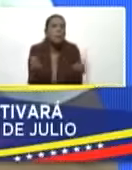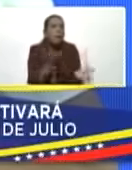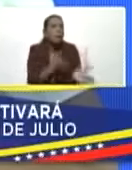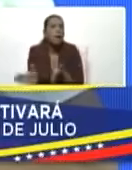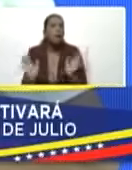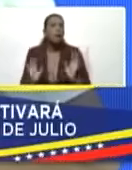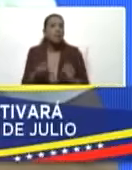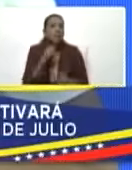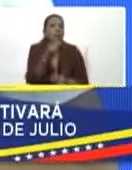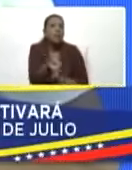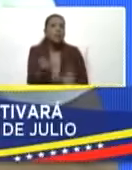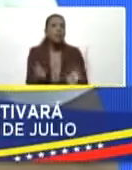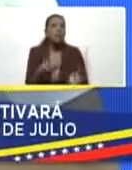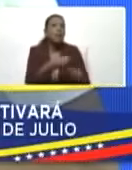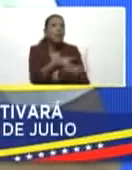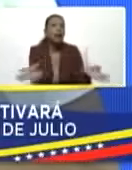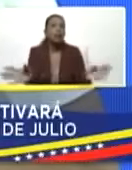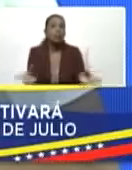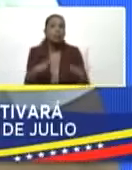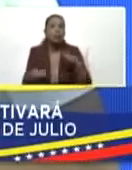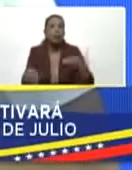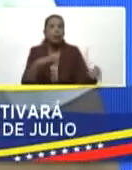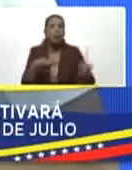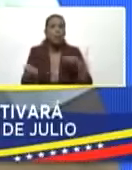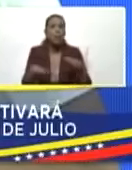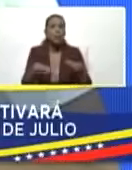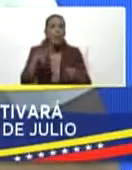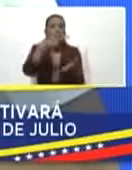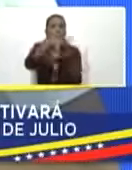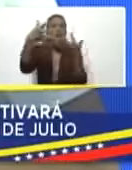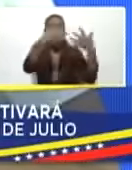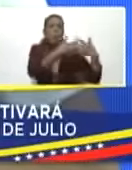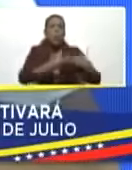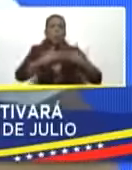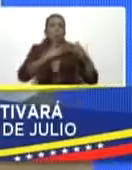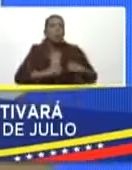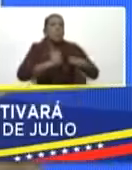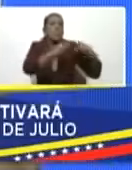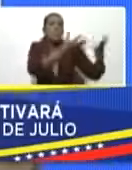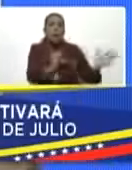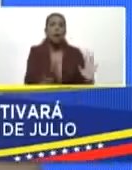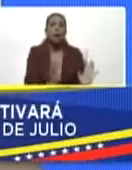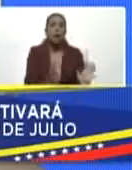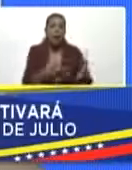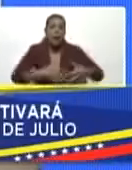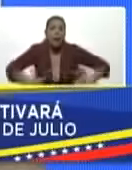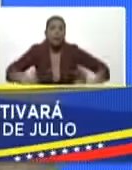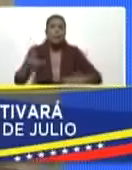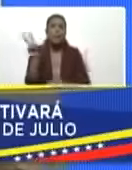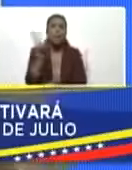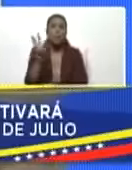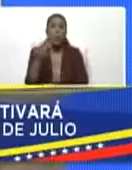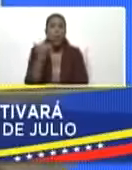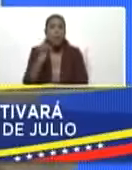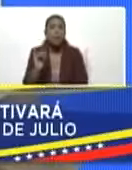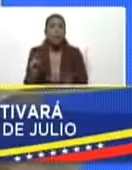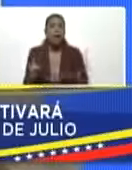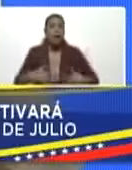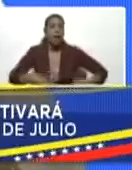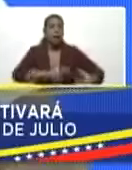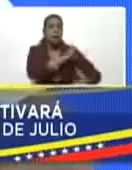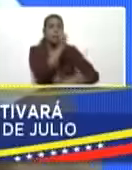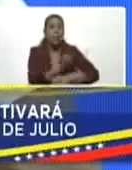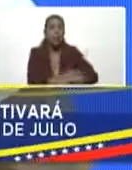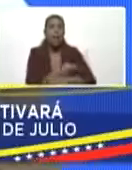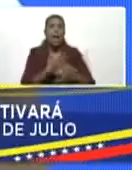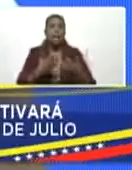Van a decir, vamos a regalar todos los recursos a los Estados Unidos, a entregar todas las riquezas de Venezuela a las grandes potencias,